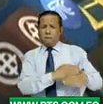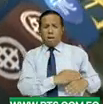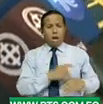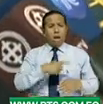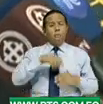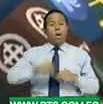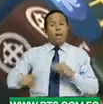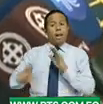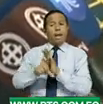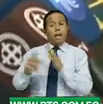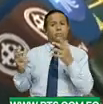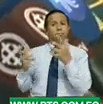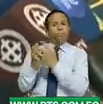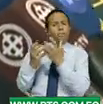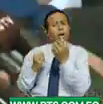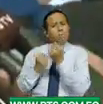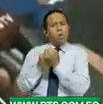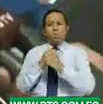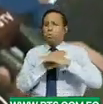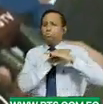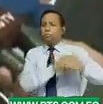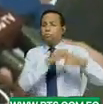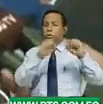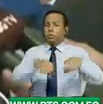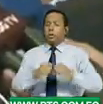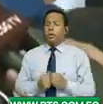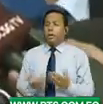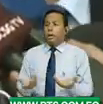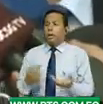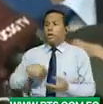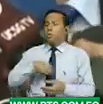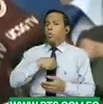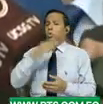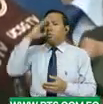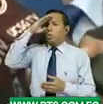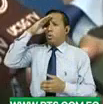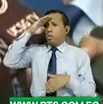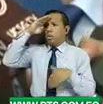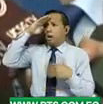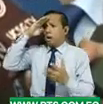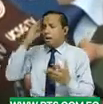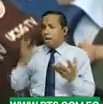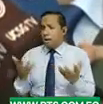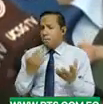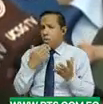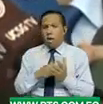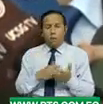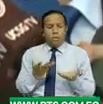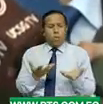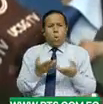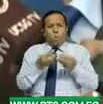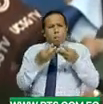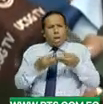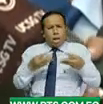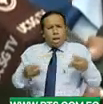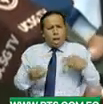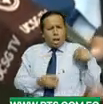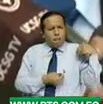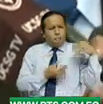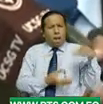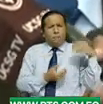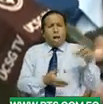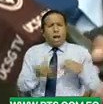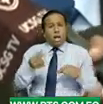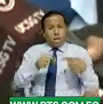para poder luchar de manera frontal contra él. Si es que nosotros cortamos el ingreso de materia prima, que son las sustancias químicas y